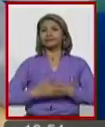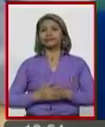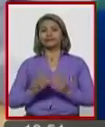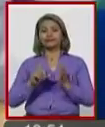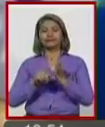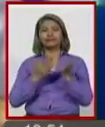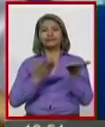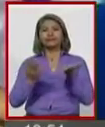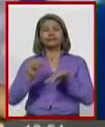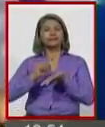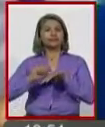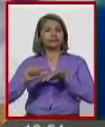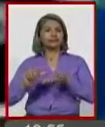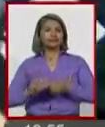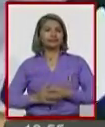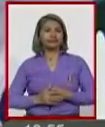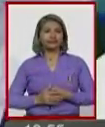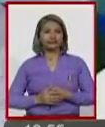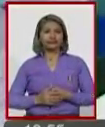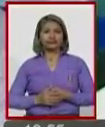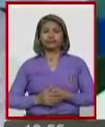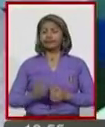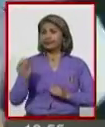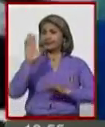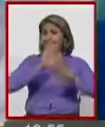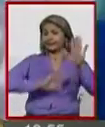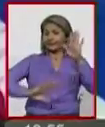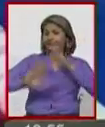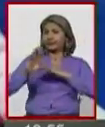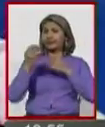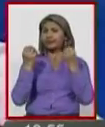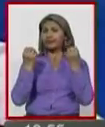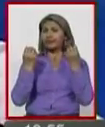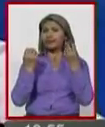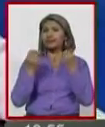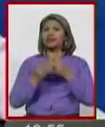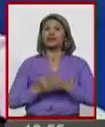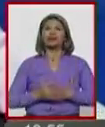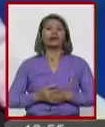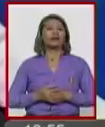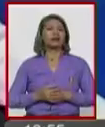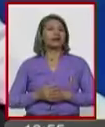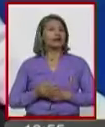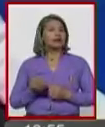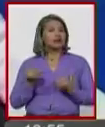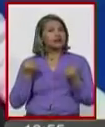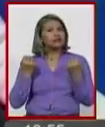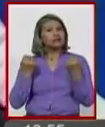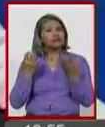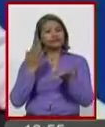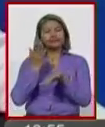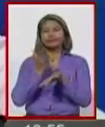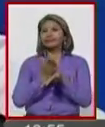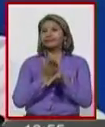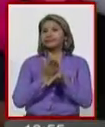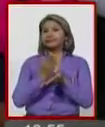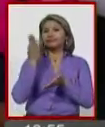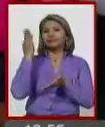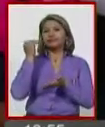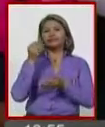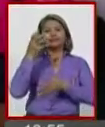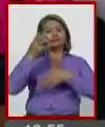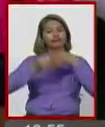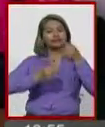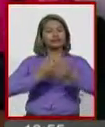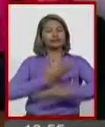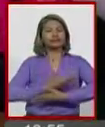recién me lo van a meter en la cirugía. ¿Usted está preocupada, no, señor? Sí, sí, estoy preocupada por el paro y por